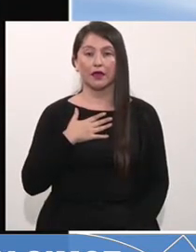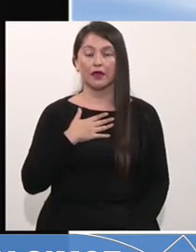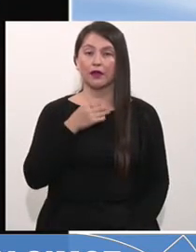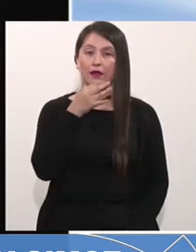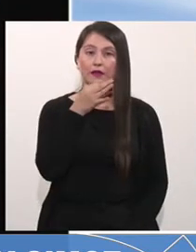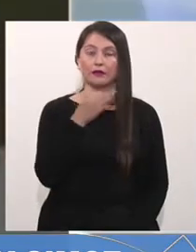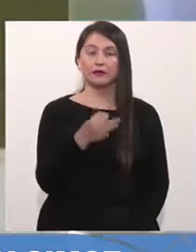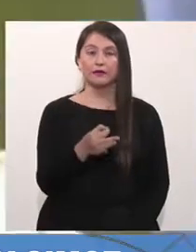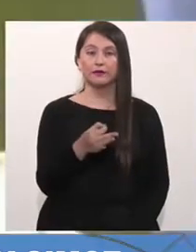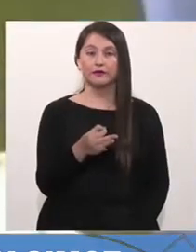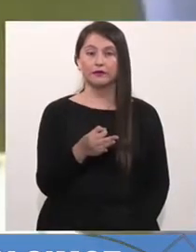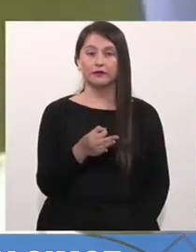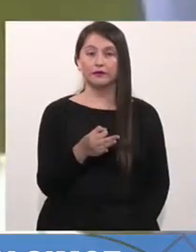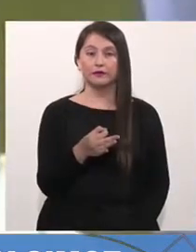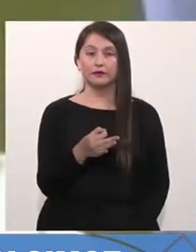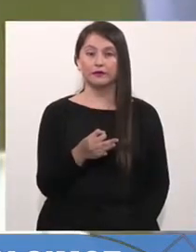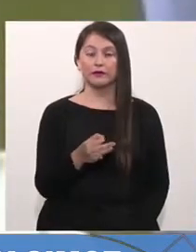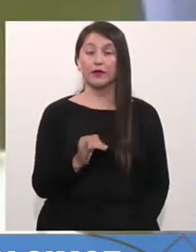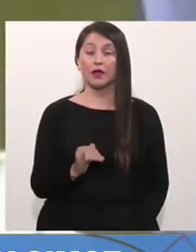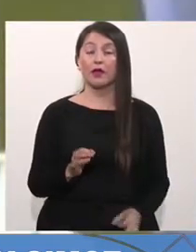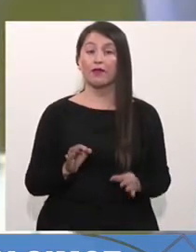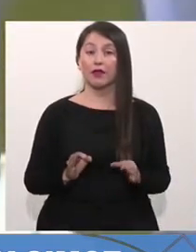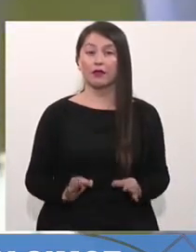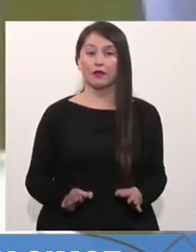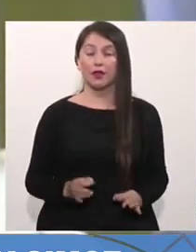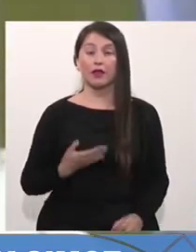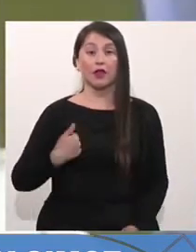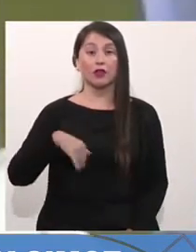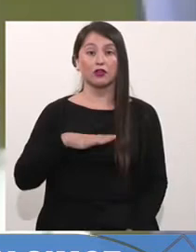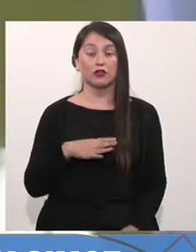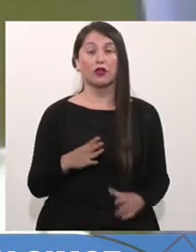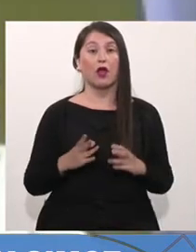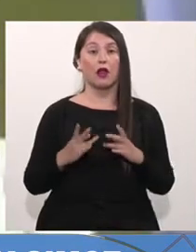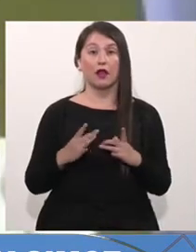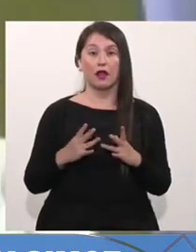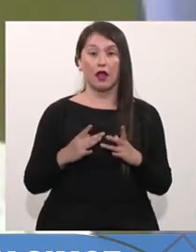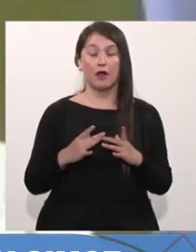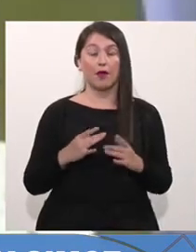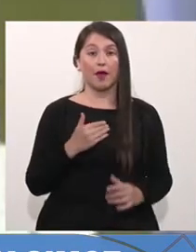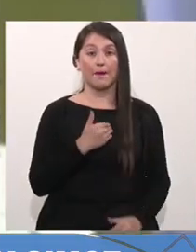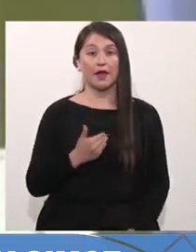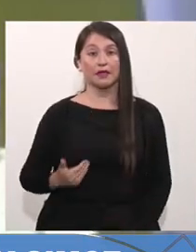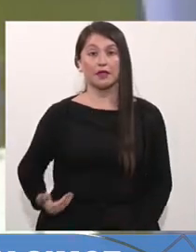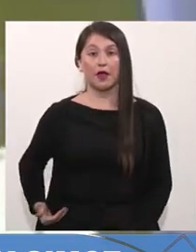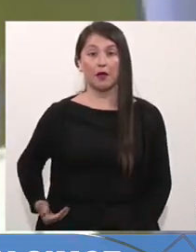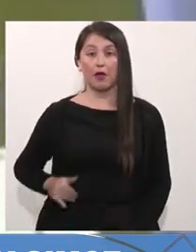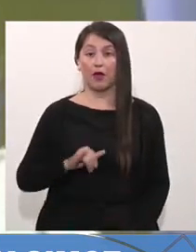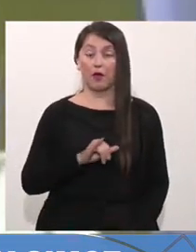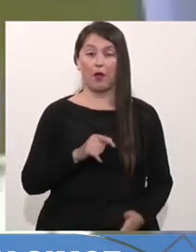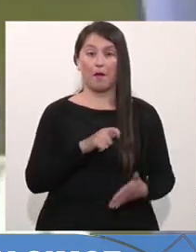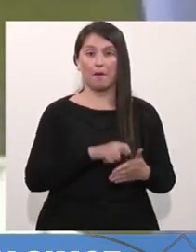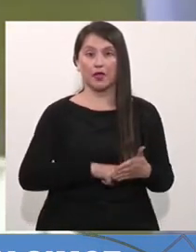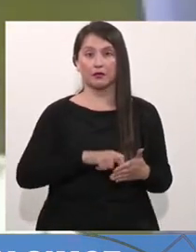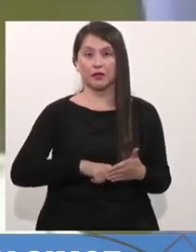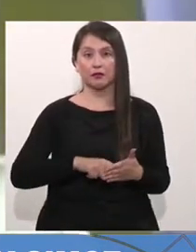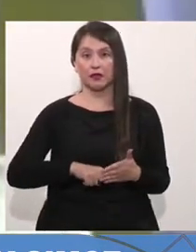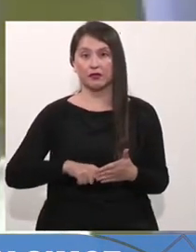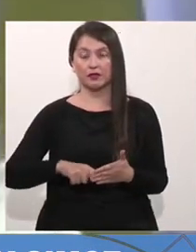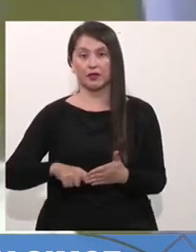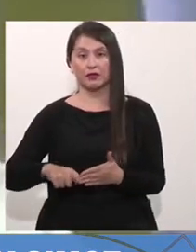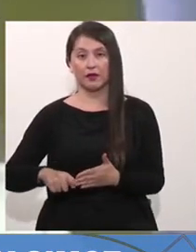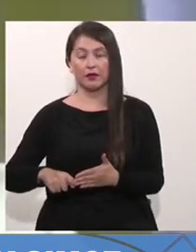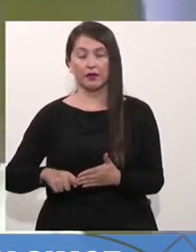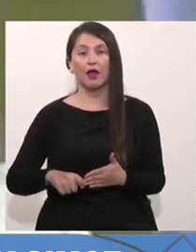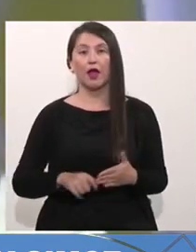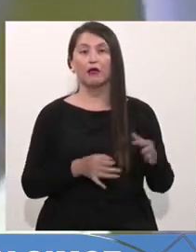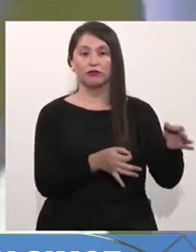Quiero señalar en que efectivamente nosotros nos alegramos que el Ejecutivo, después de varios meses, se haya allanado